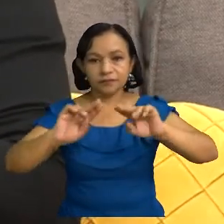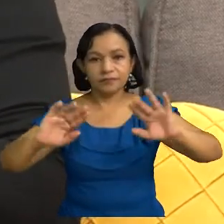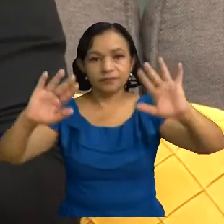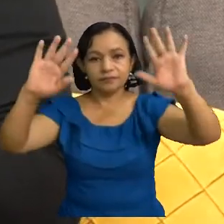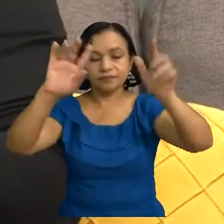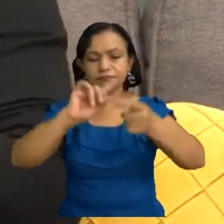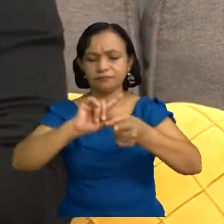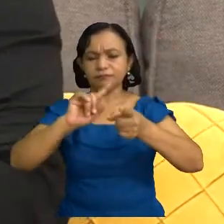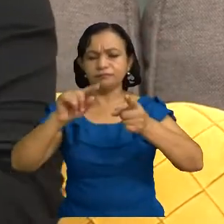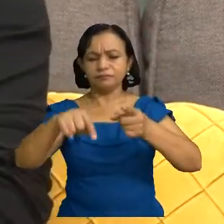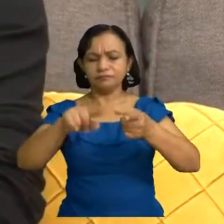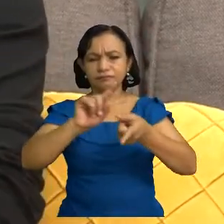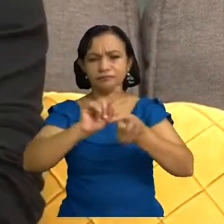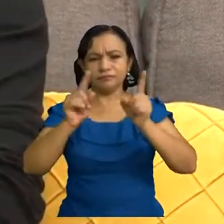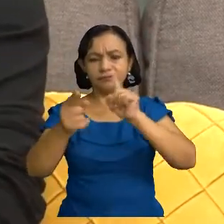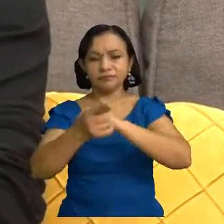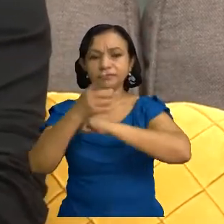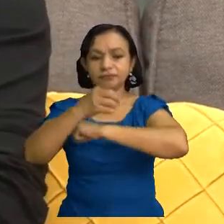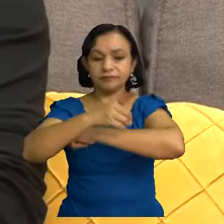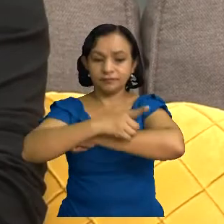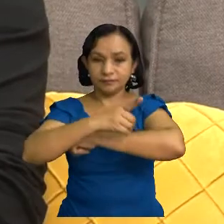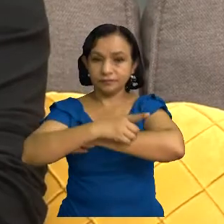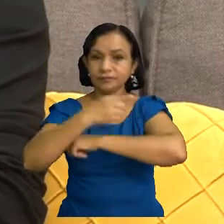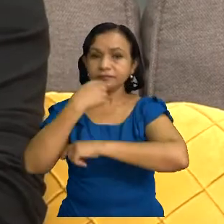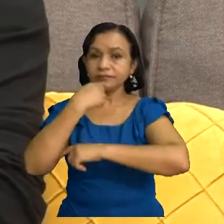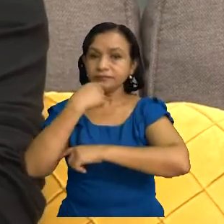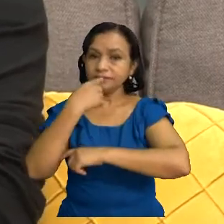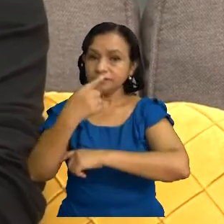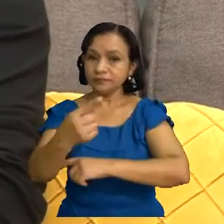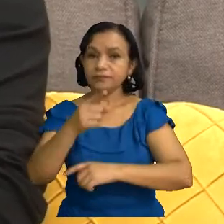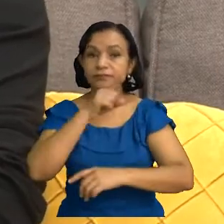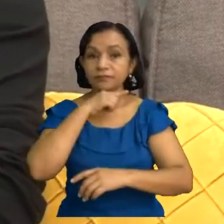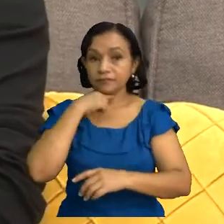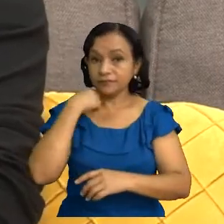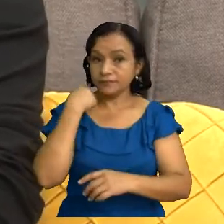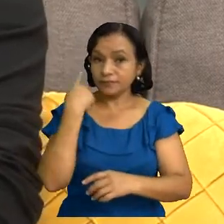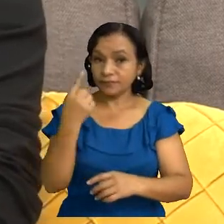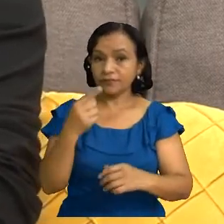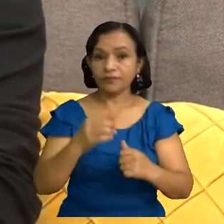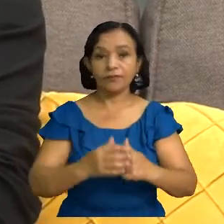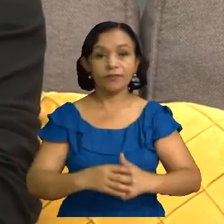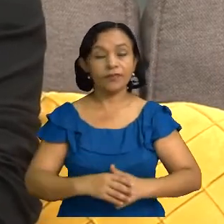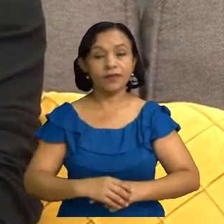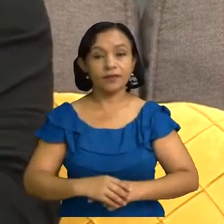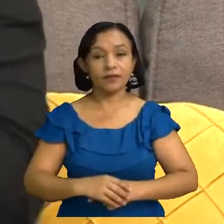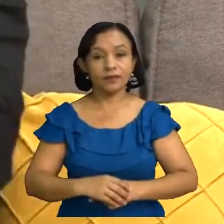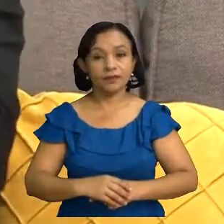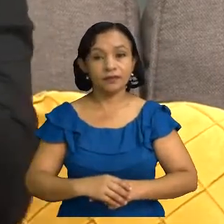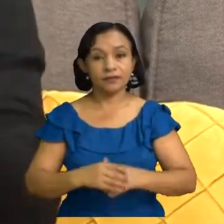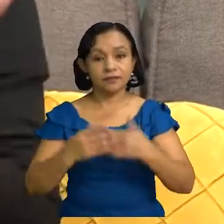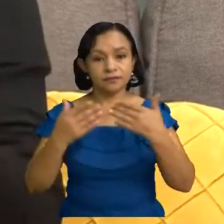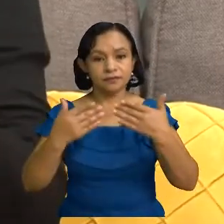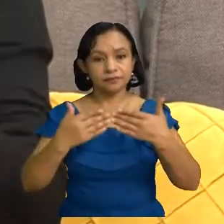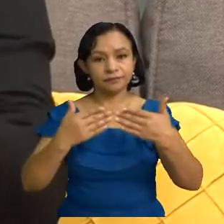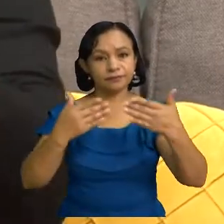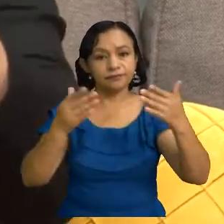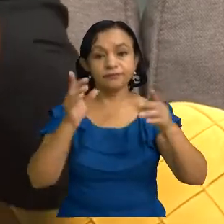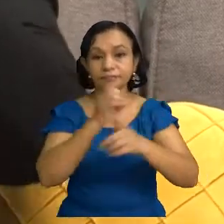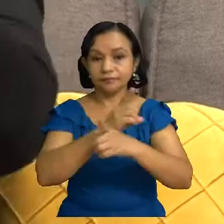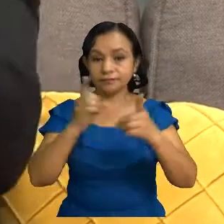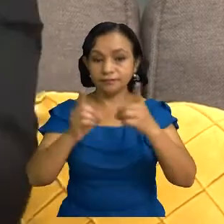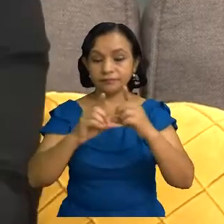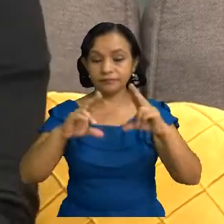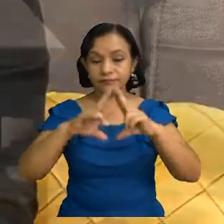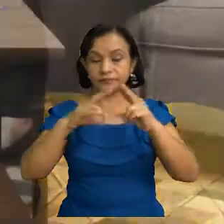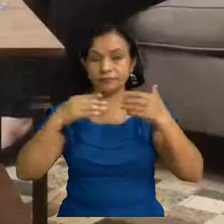vuelta porque el comandante ha dicho bueno efectivamente si no somos abiertos y nos